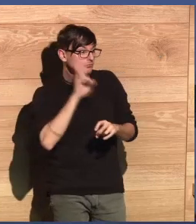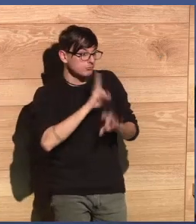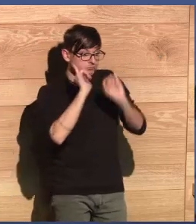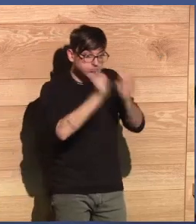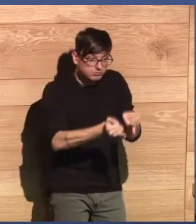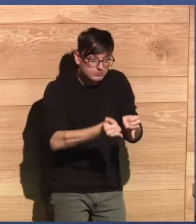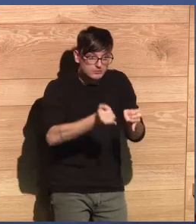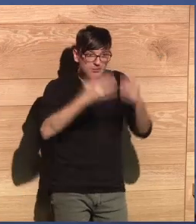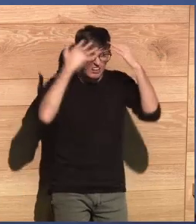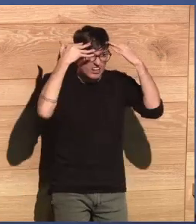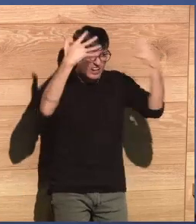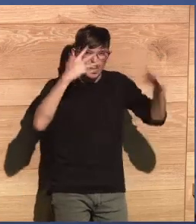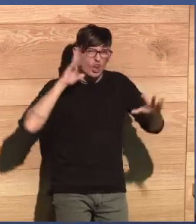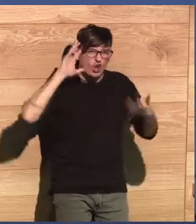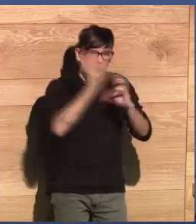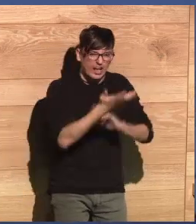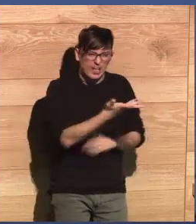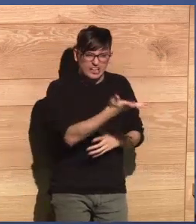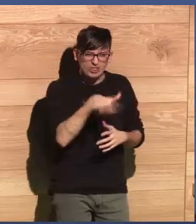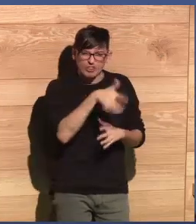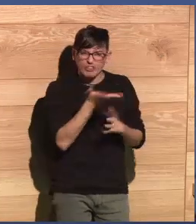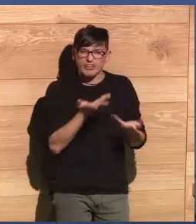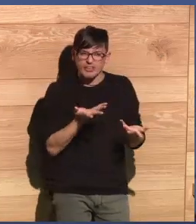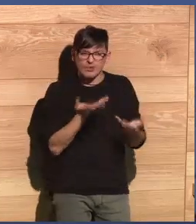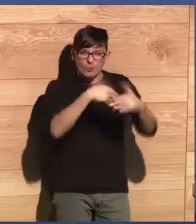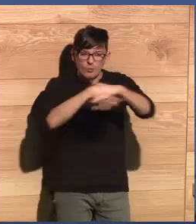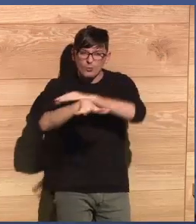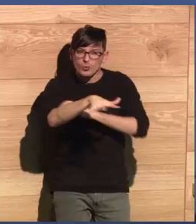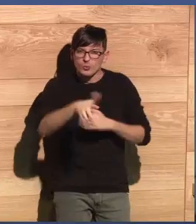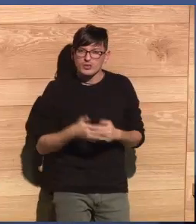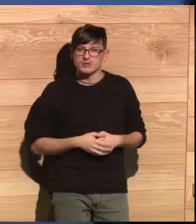la cabeza. ¿Te has vuelto loca? ¿Dónde vas a meter todo esto?